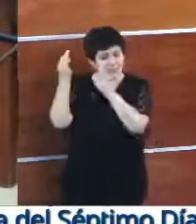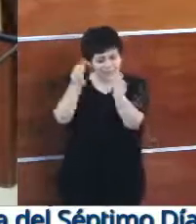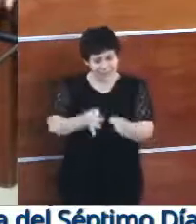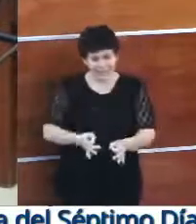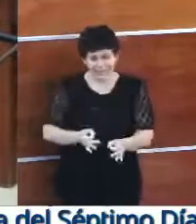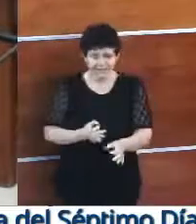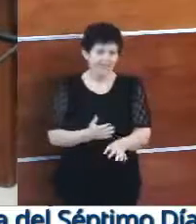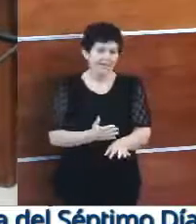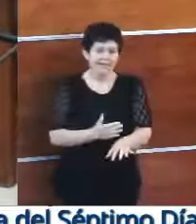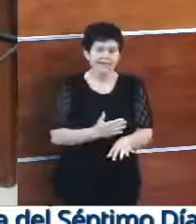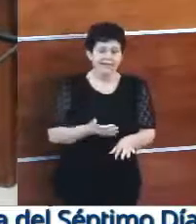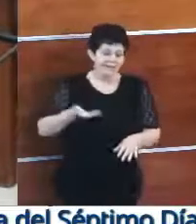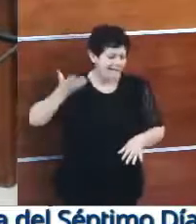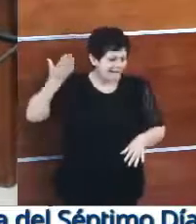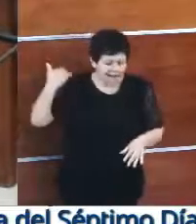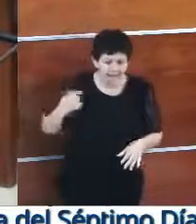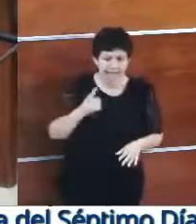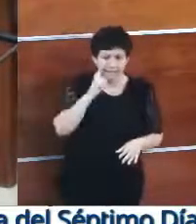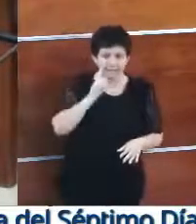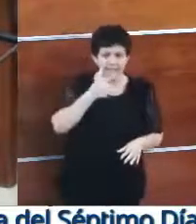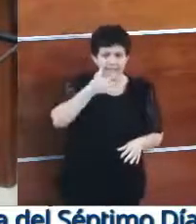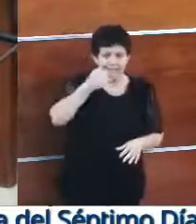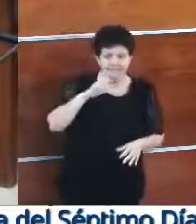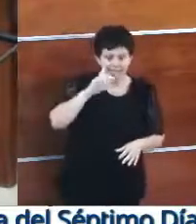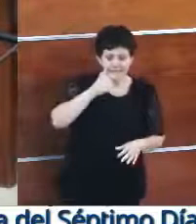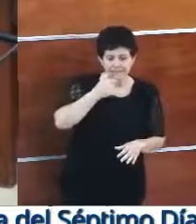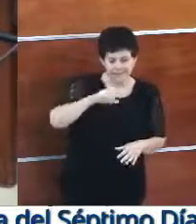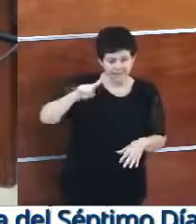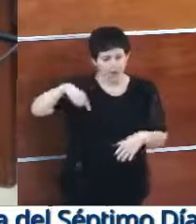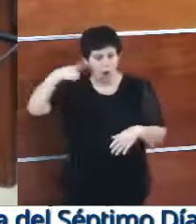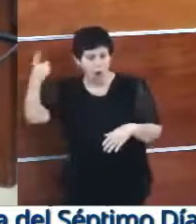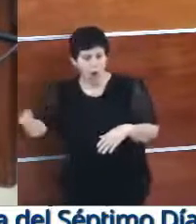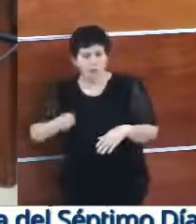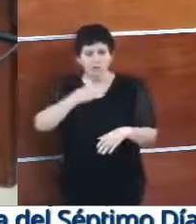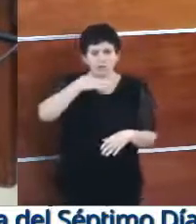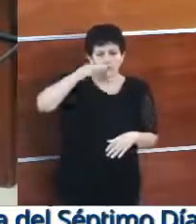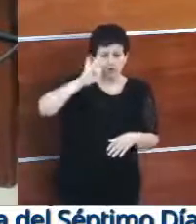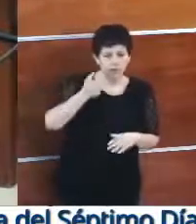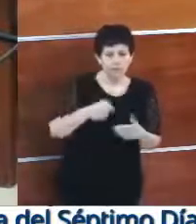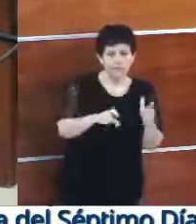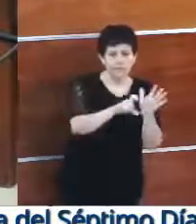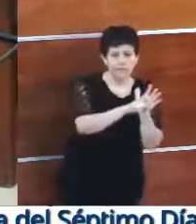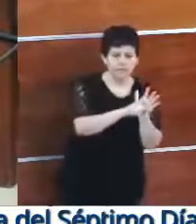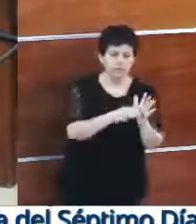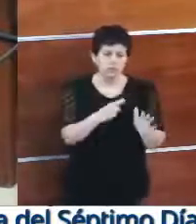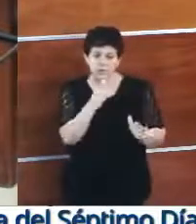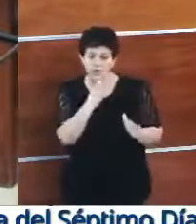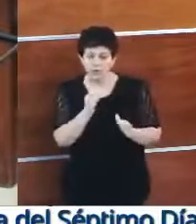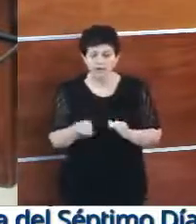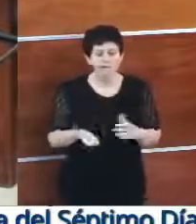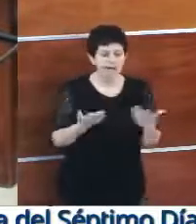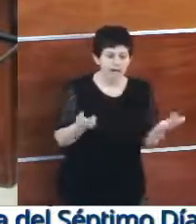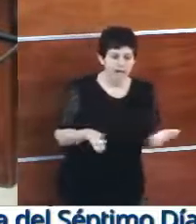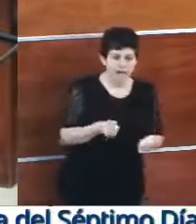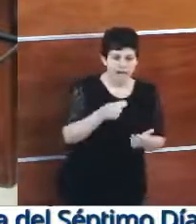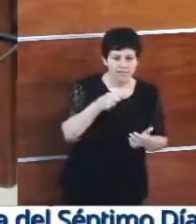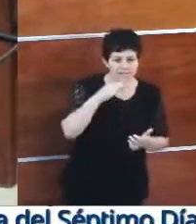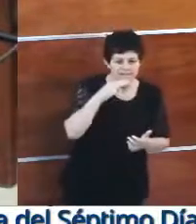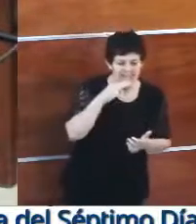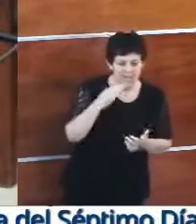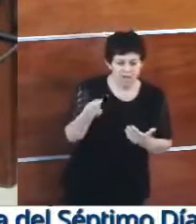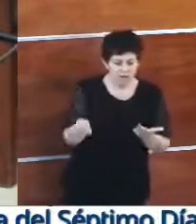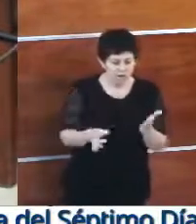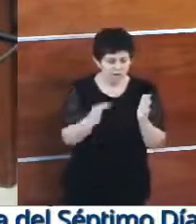Antes que Isaías, ustedes recordarán a Job, cuando allí en el capítulo 19, verso 25, él asegura a sus